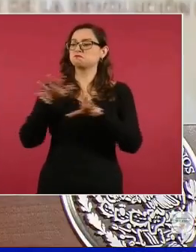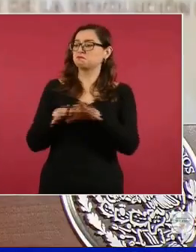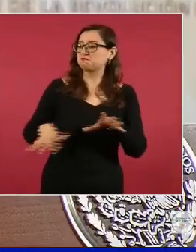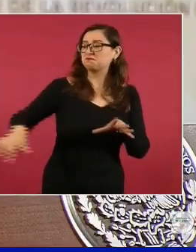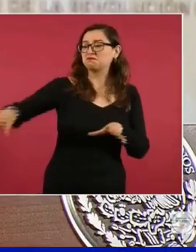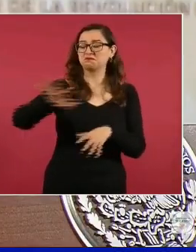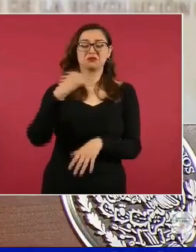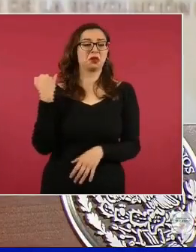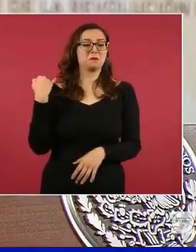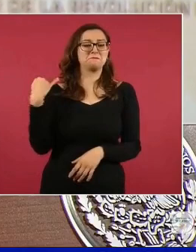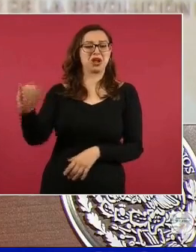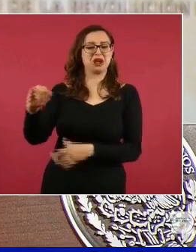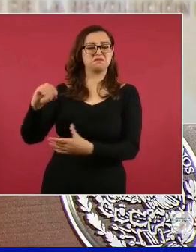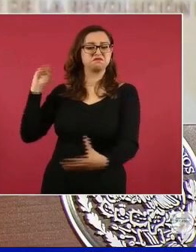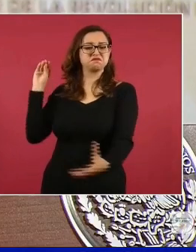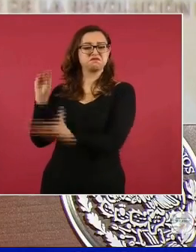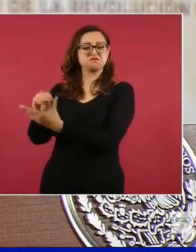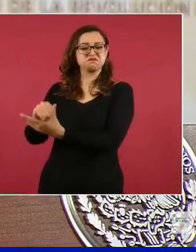pueblos.